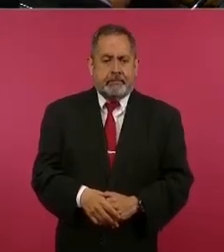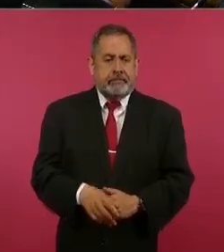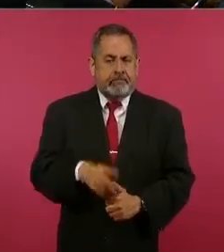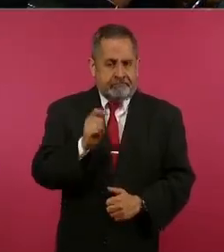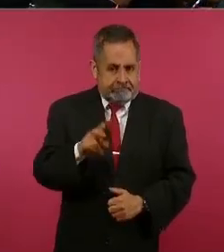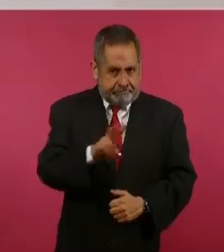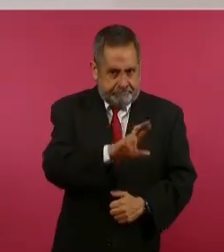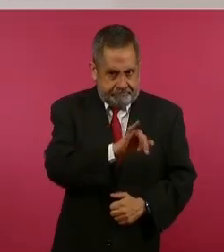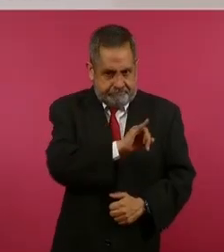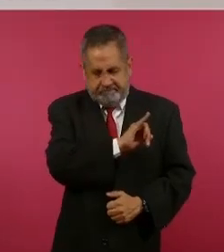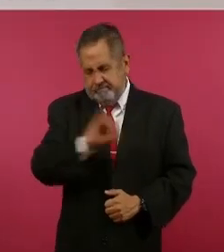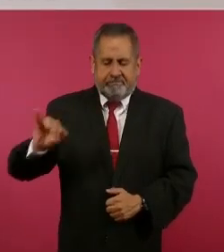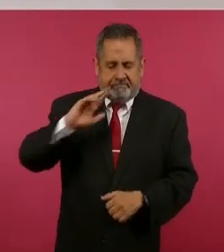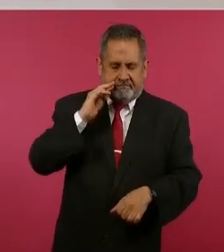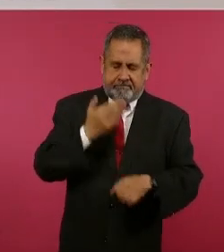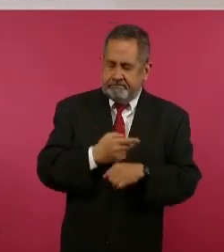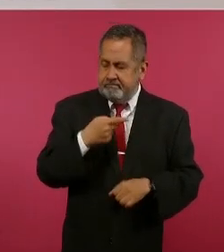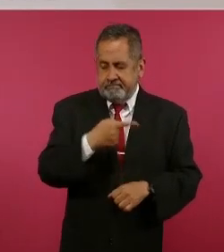irresponsable